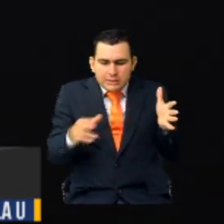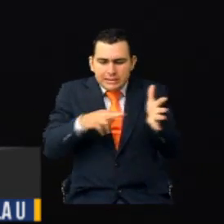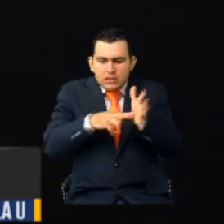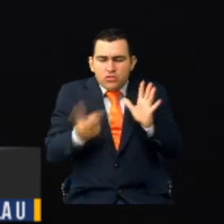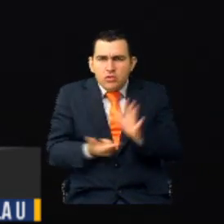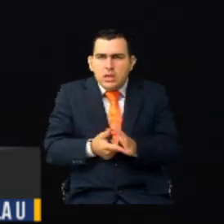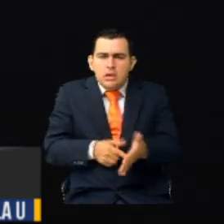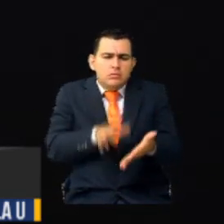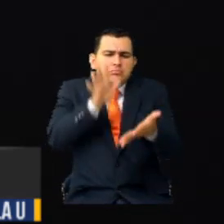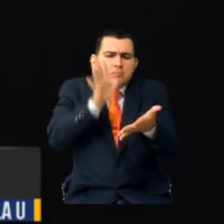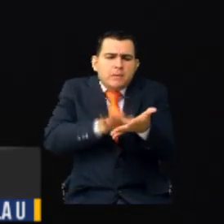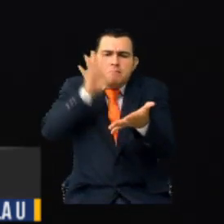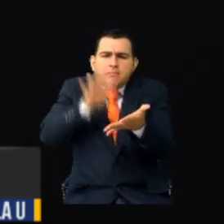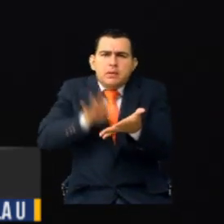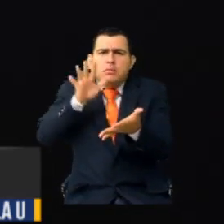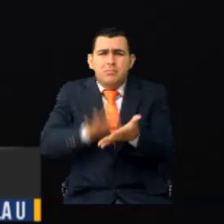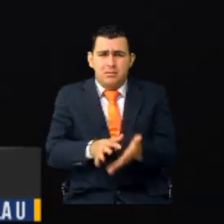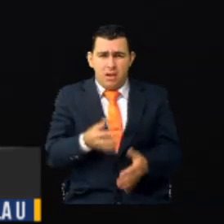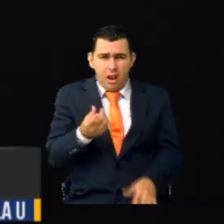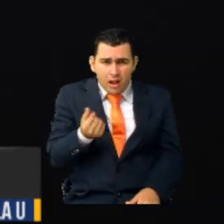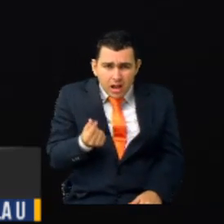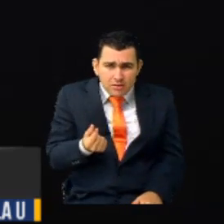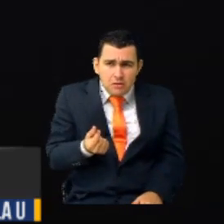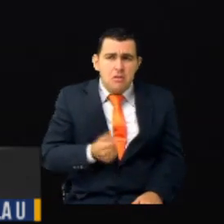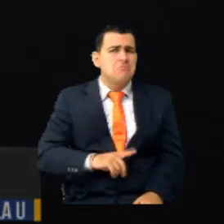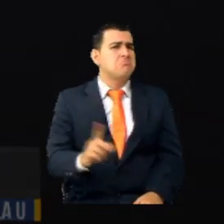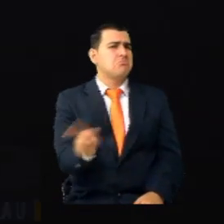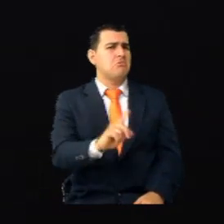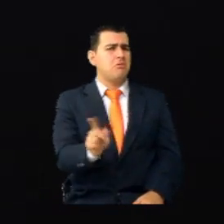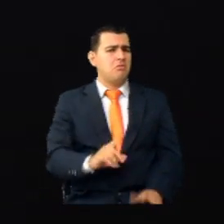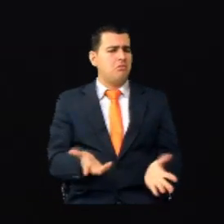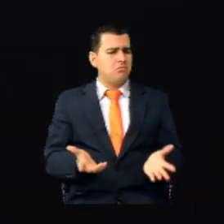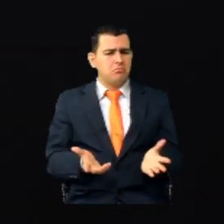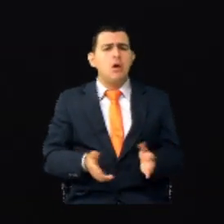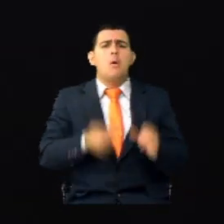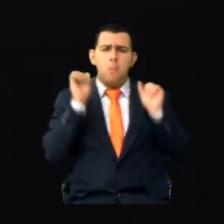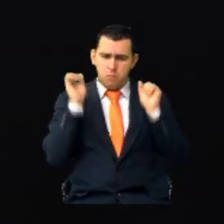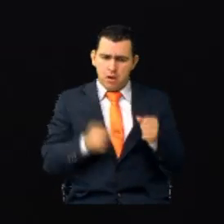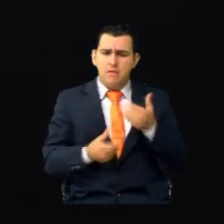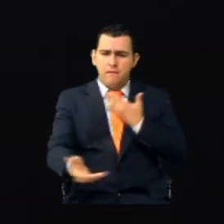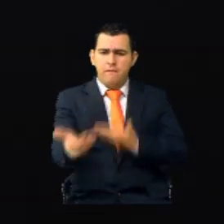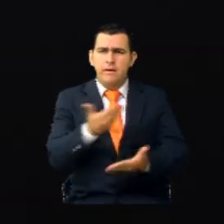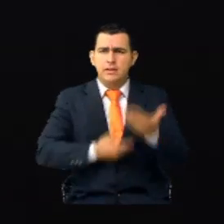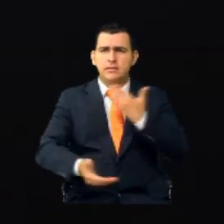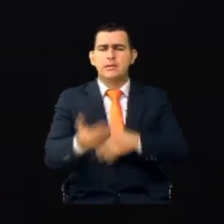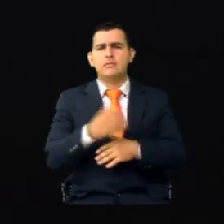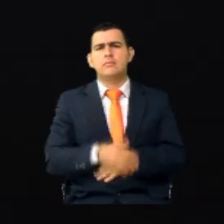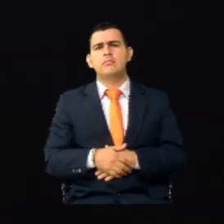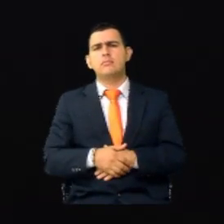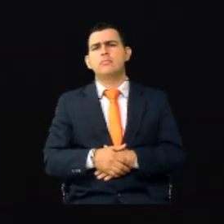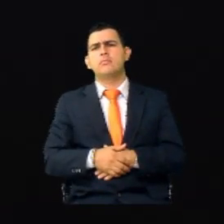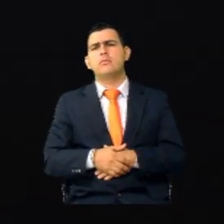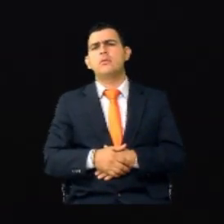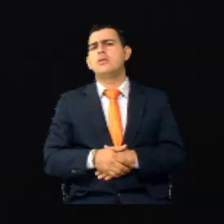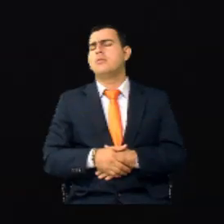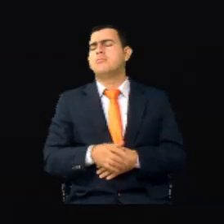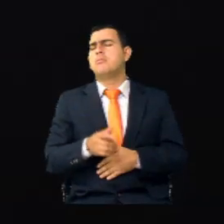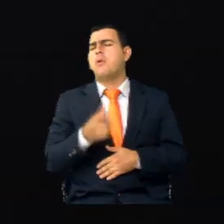día realmente no son muy costosos y que sí facilitarían precisamente esta situación para los jóvenes. No